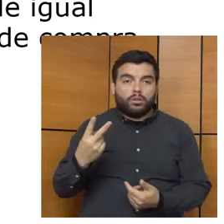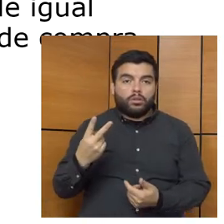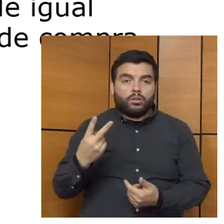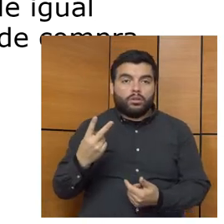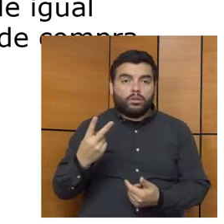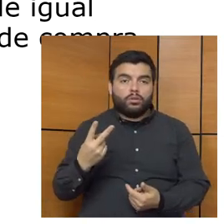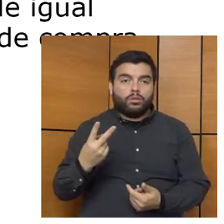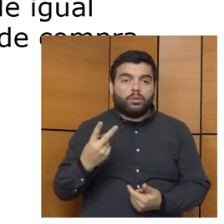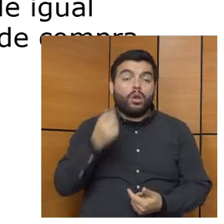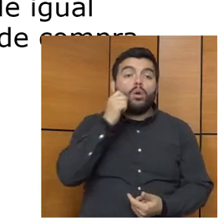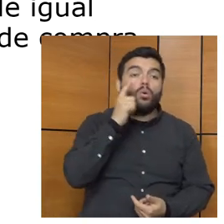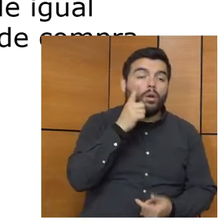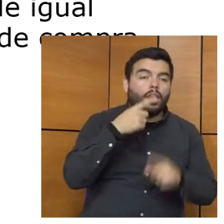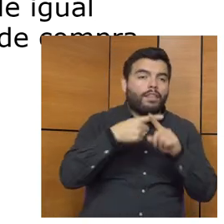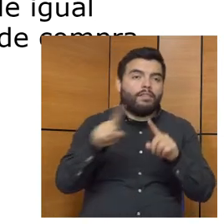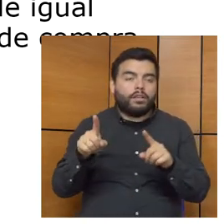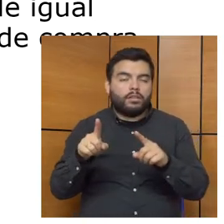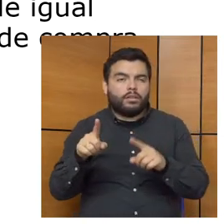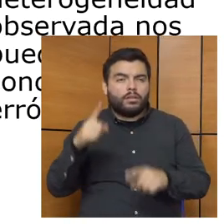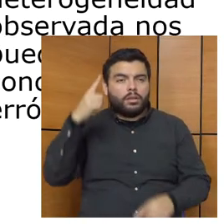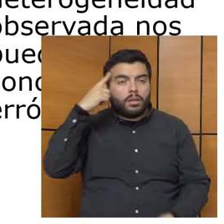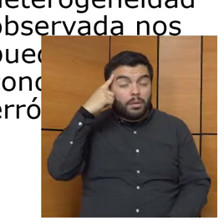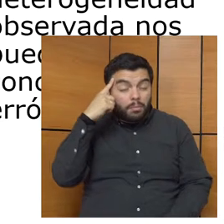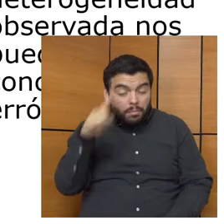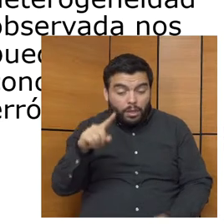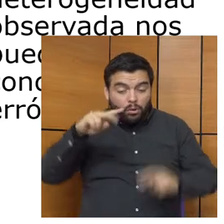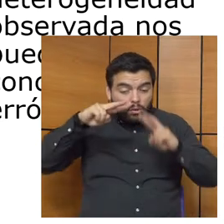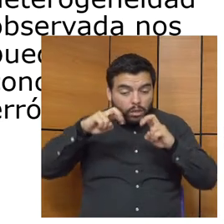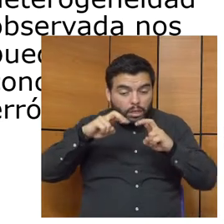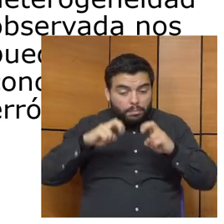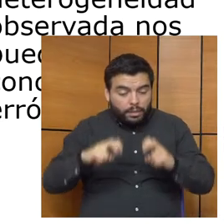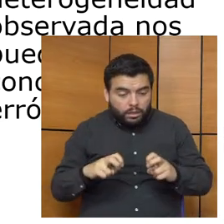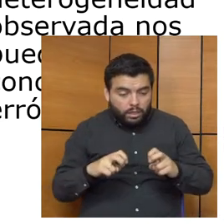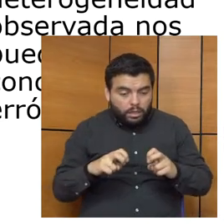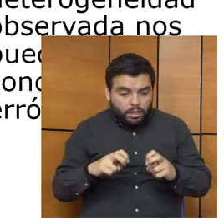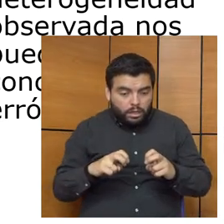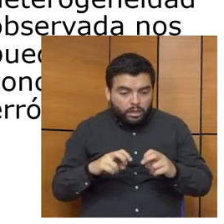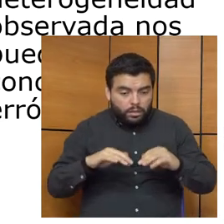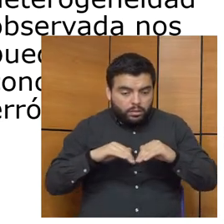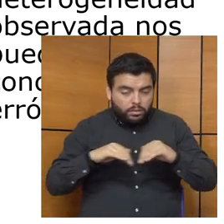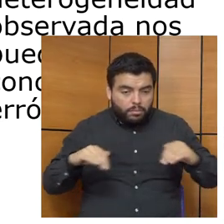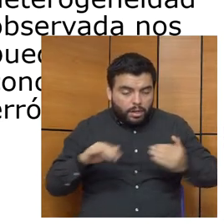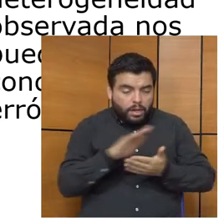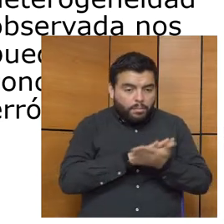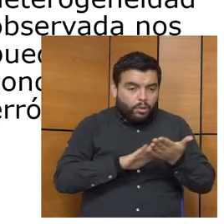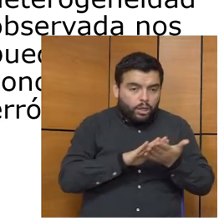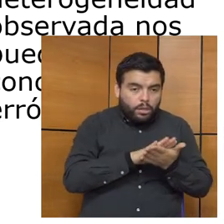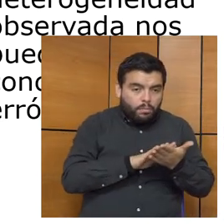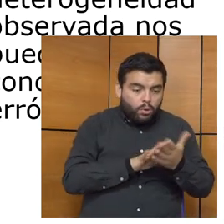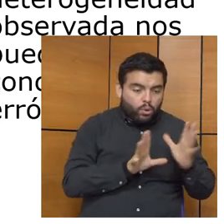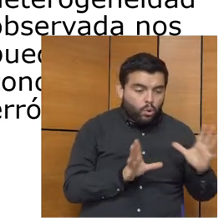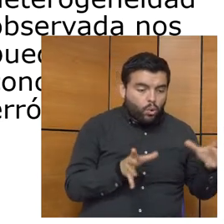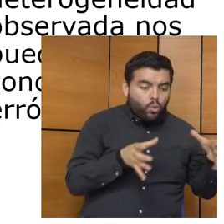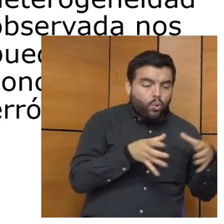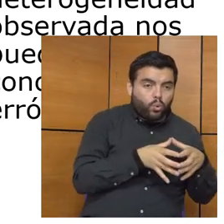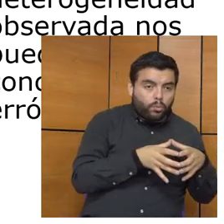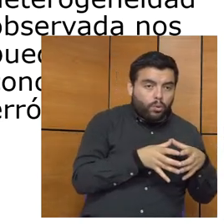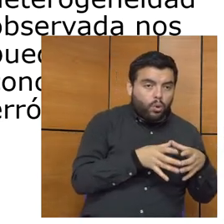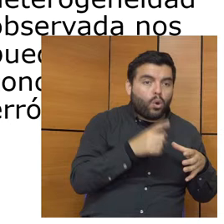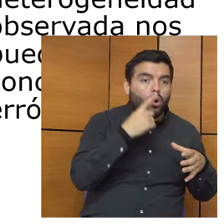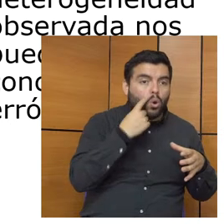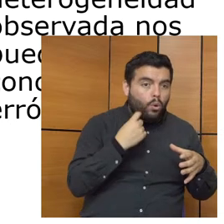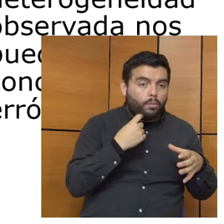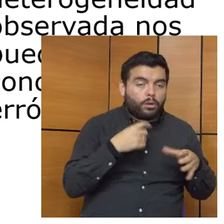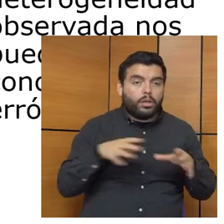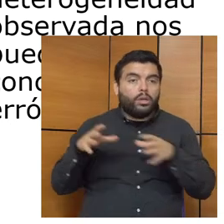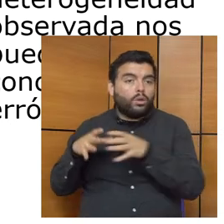automóvil. Pero si uno analiza en detalle eso y separa a los clientes, por ejemplo, en un grupo que son los hombres y otro grupo que